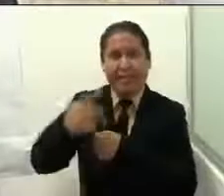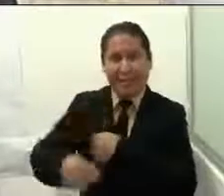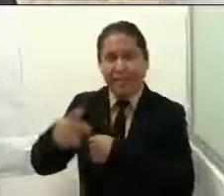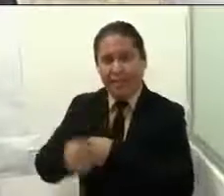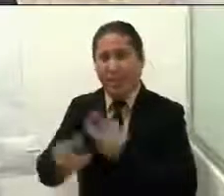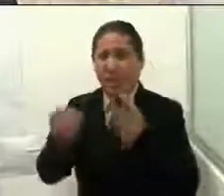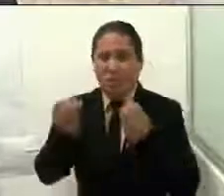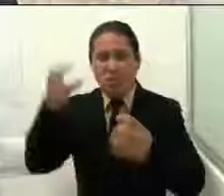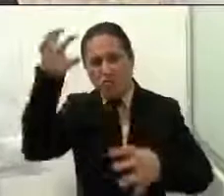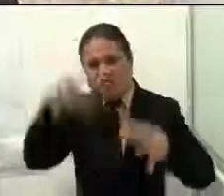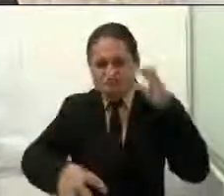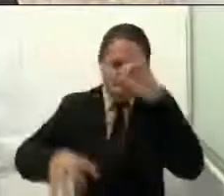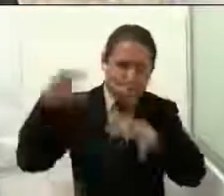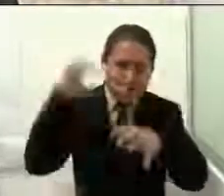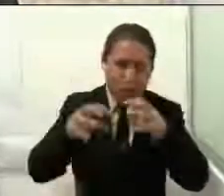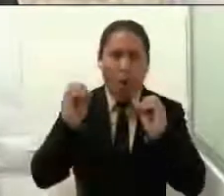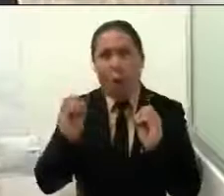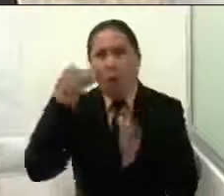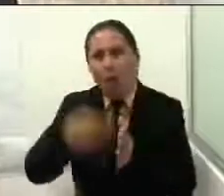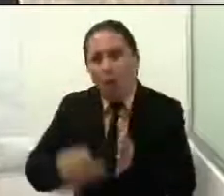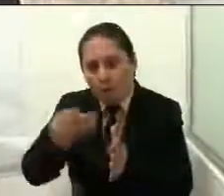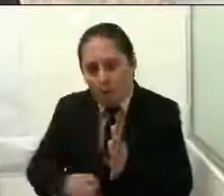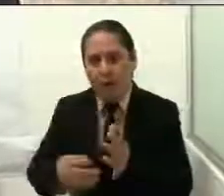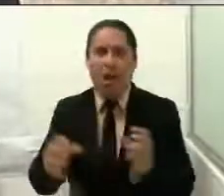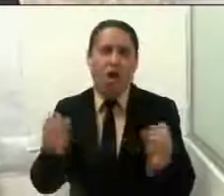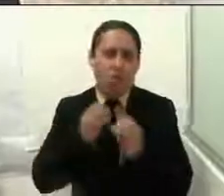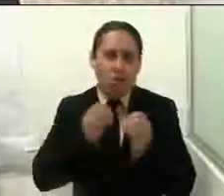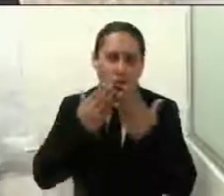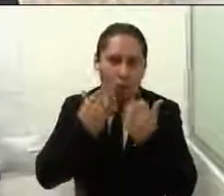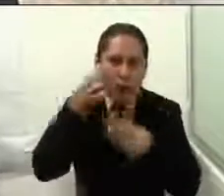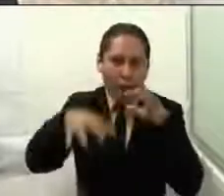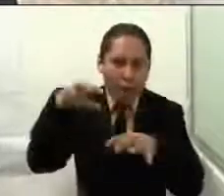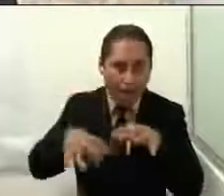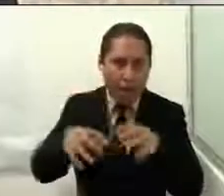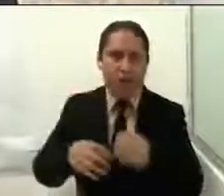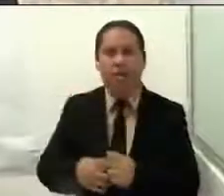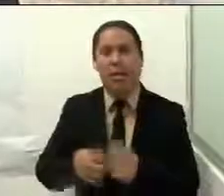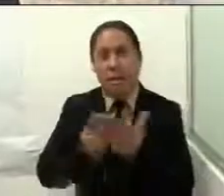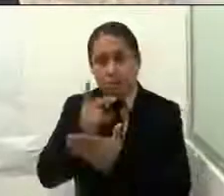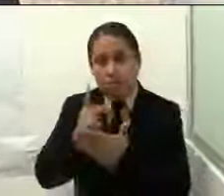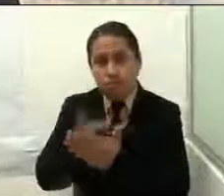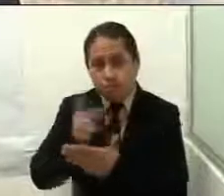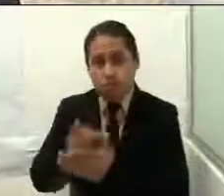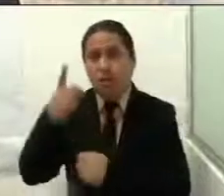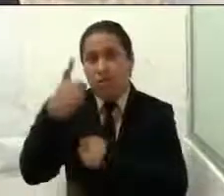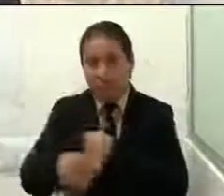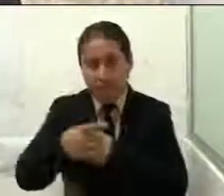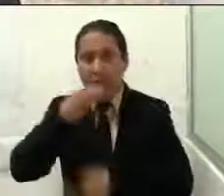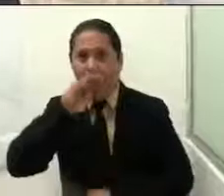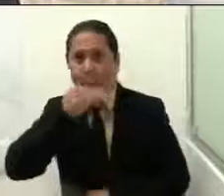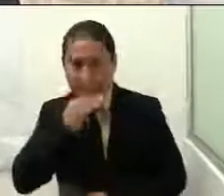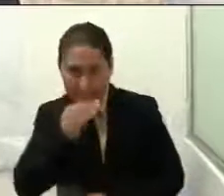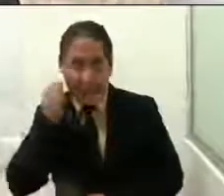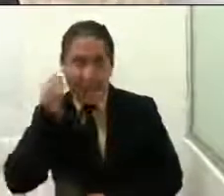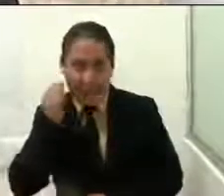exceso de lluvias o por falta de éstas ya que entre los cultivos más afectados se encuentra el maíz que en